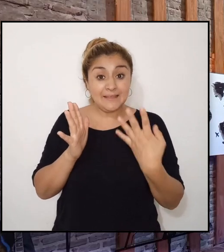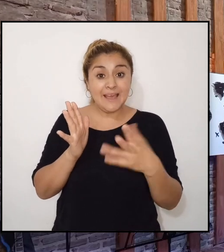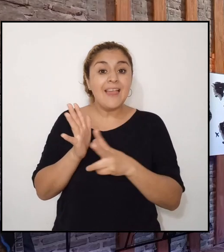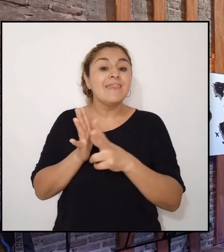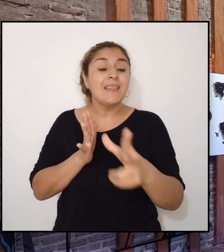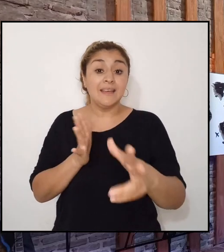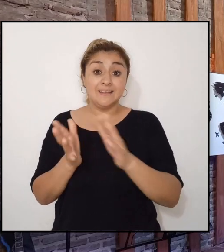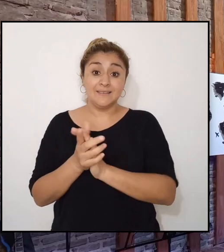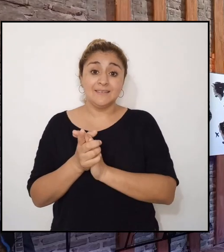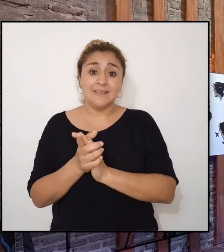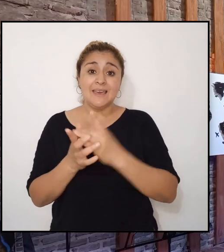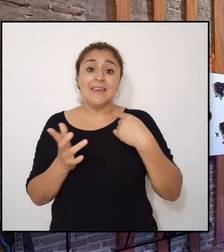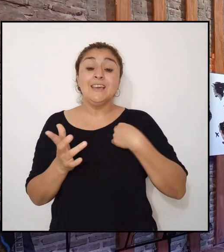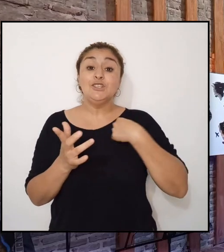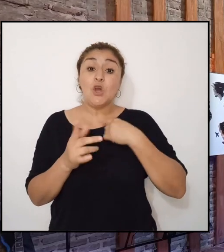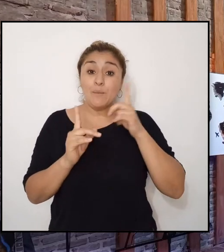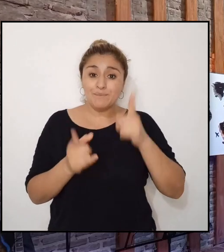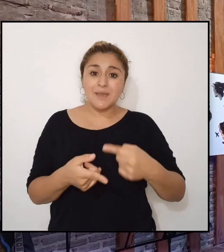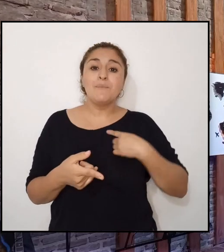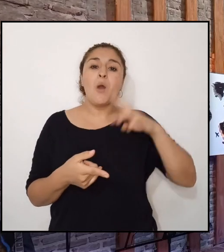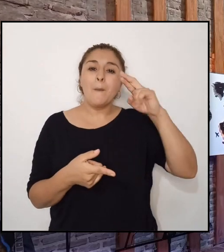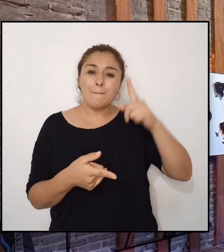no tendrá sed jamás.